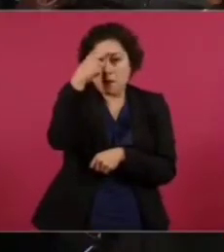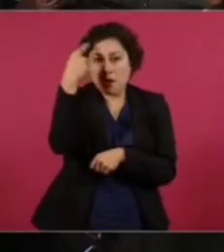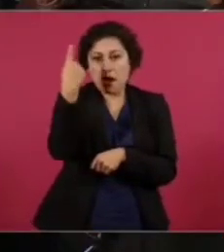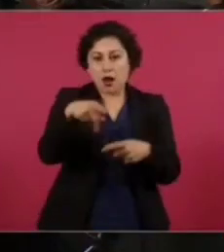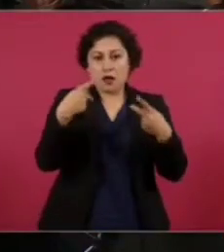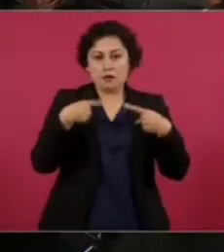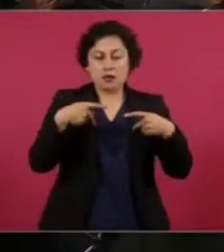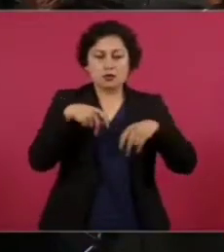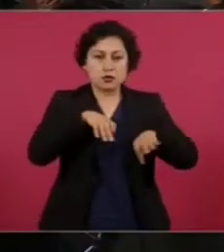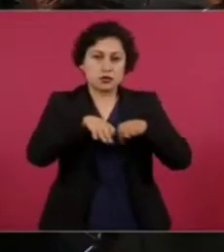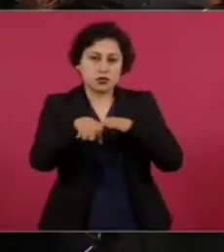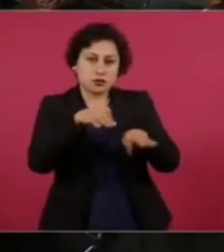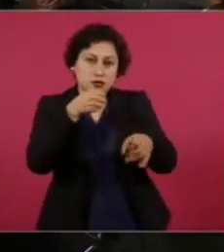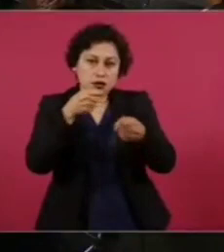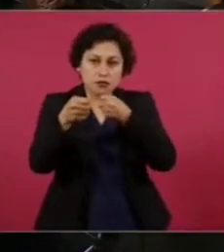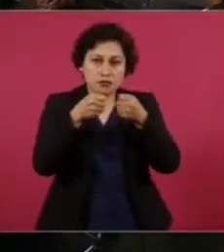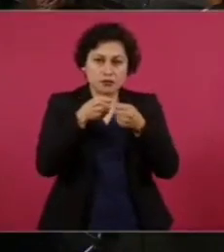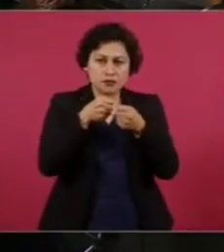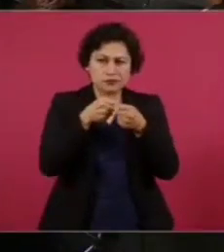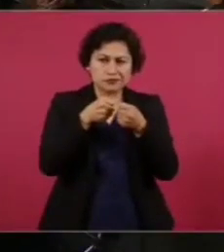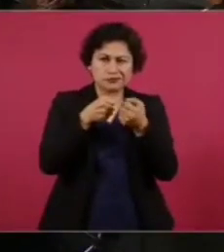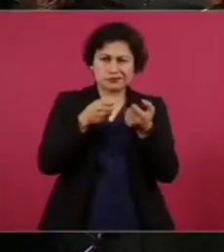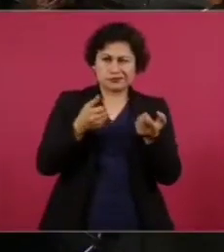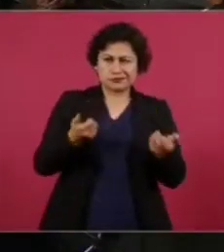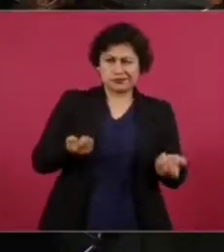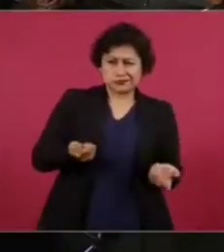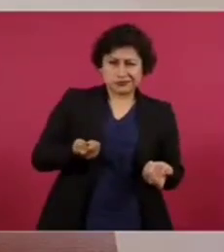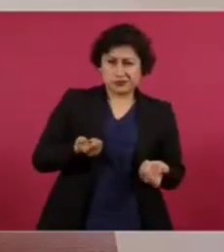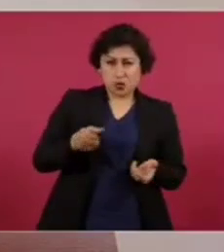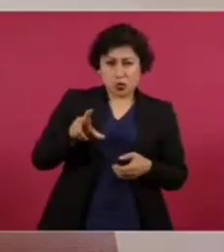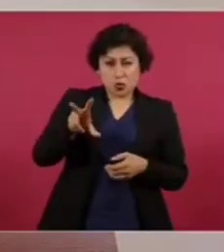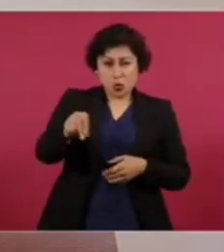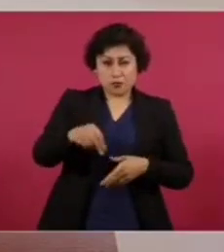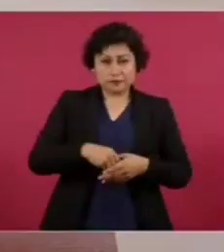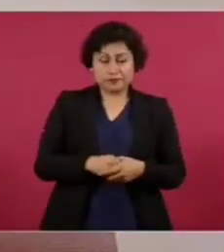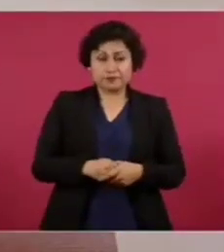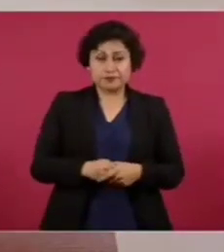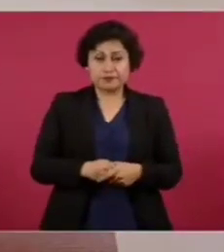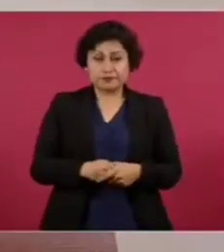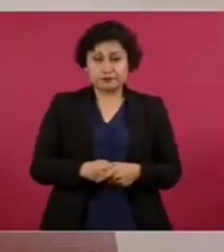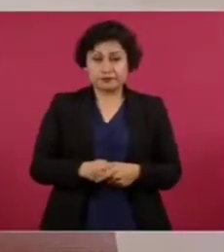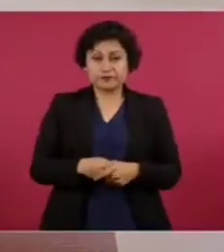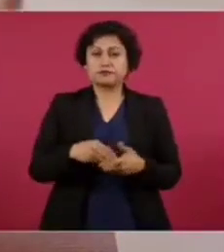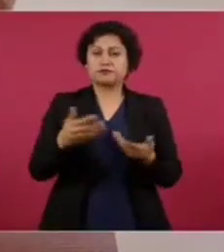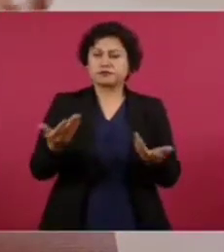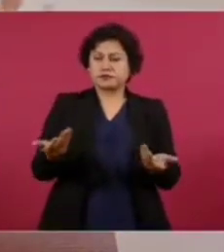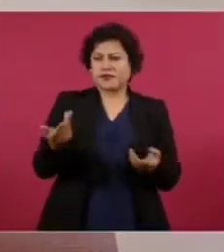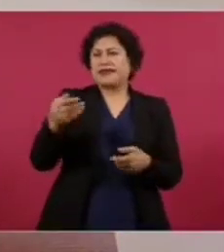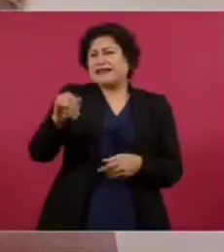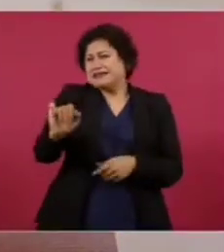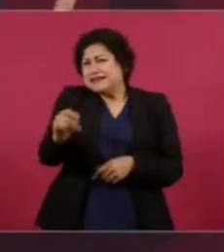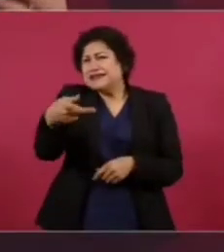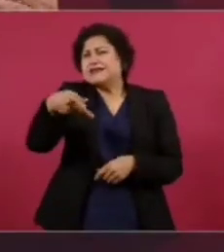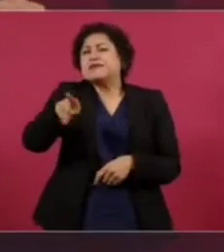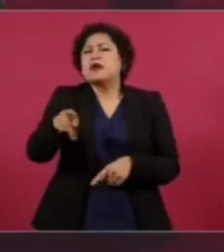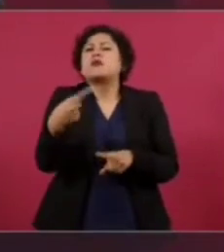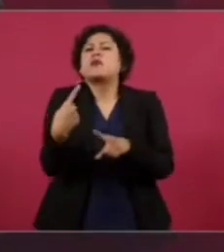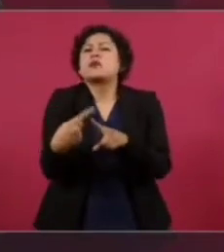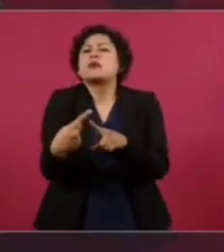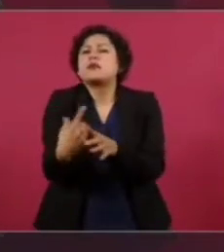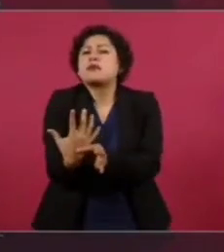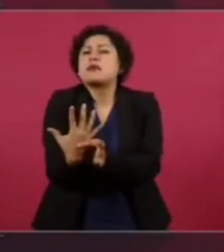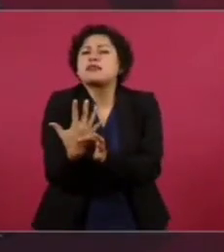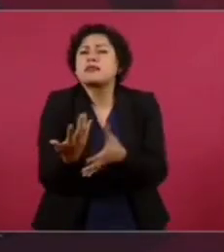Sí, pero ¿quién da a conocer esas estadísticas? Sí, ¿de dónde son esos